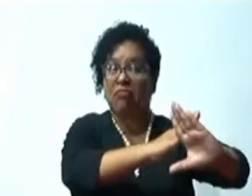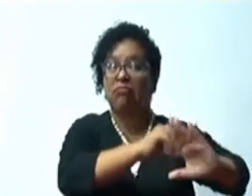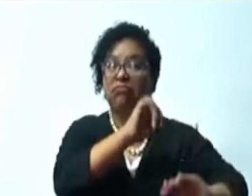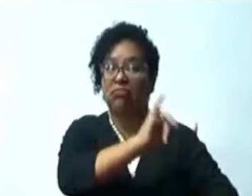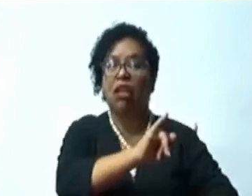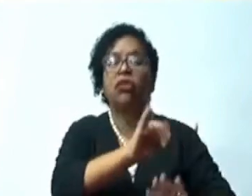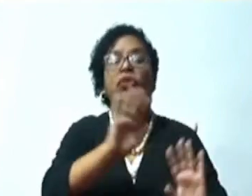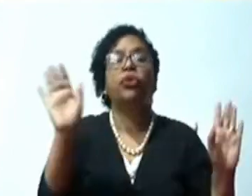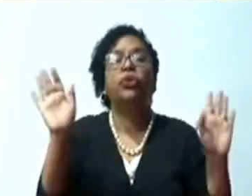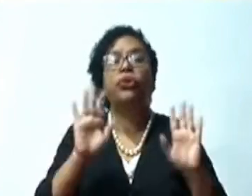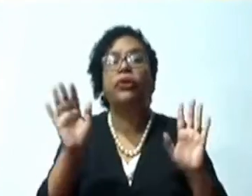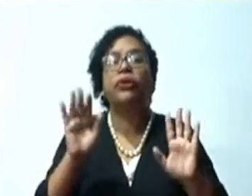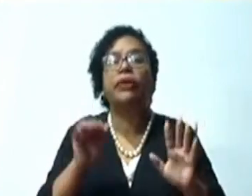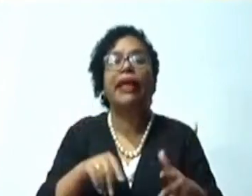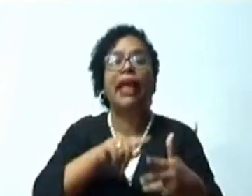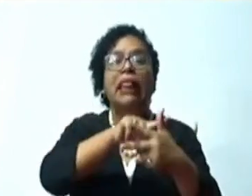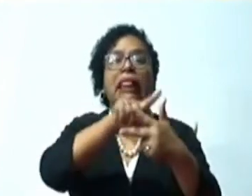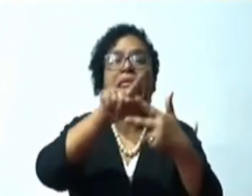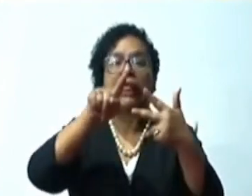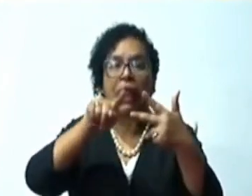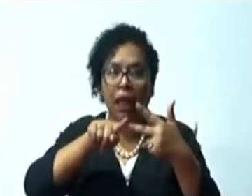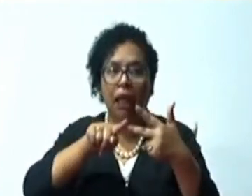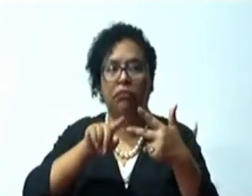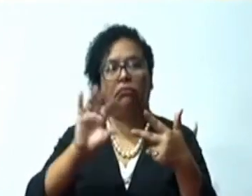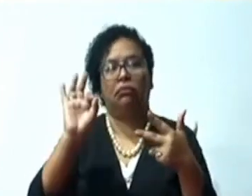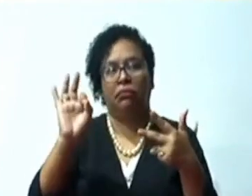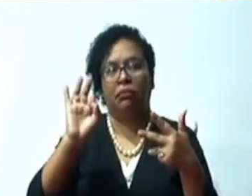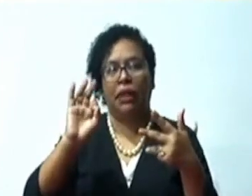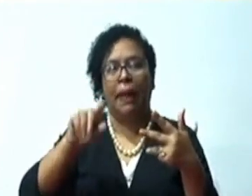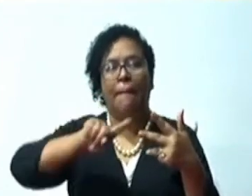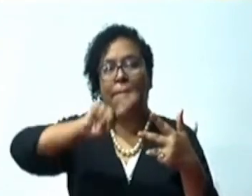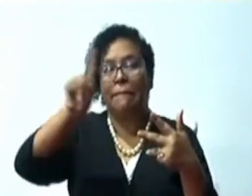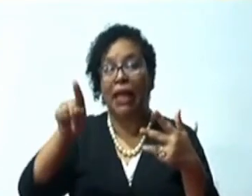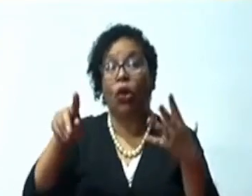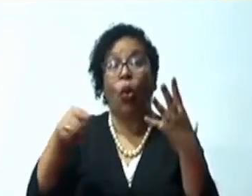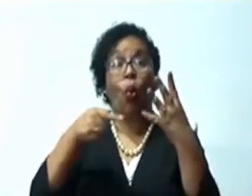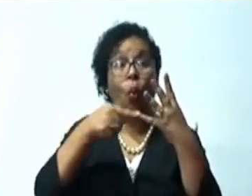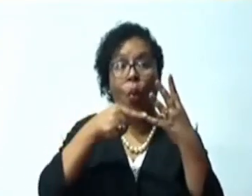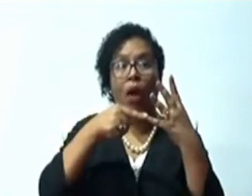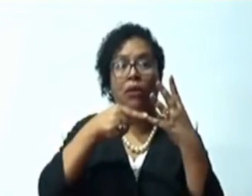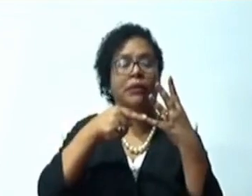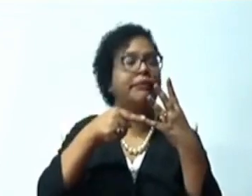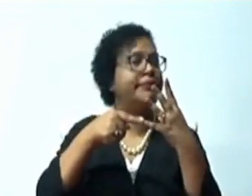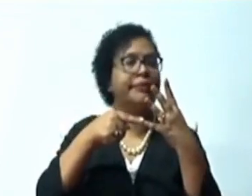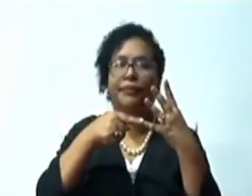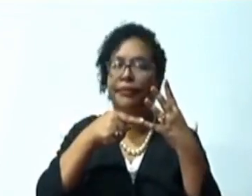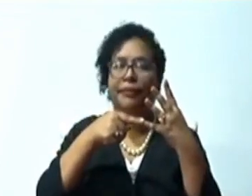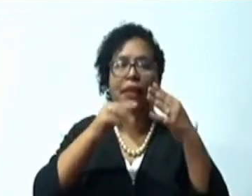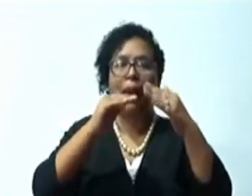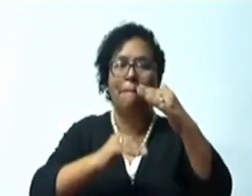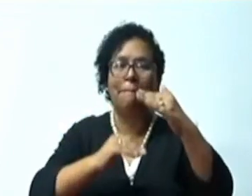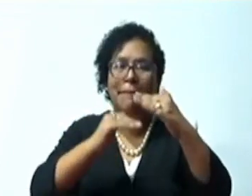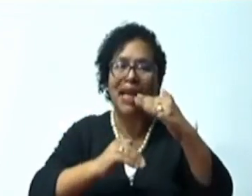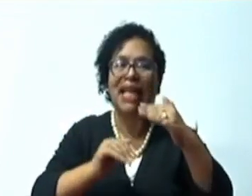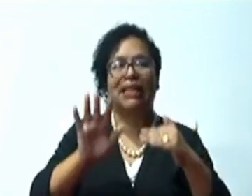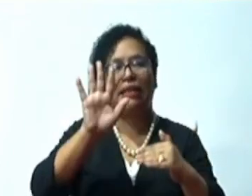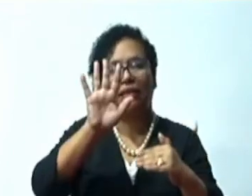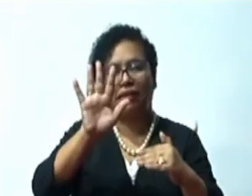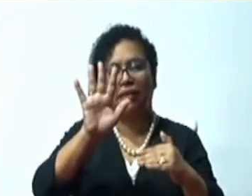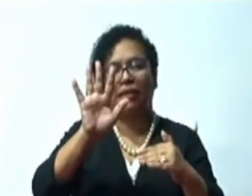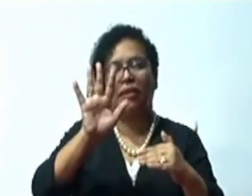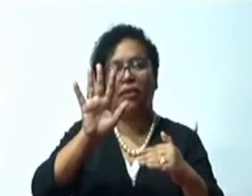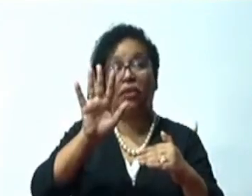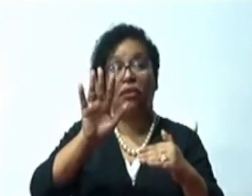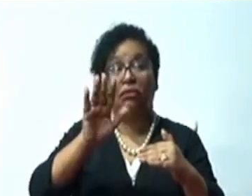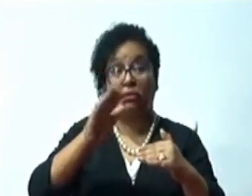Numéricamente, si se fuera, si se formara el consejo con el mínimo. ¿Entiendes? Porque el mínimo es de 5. Exacto,